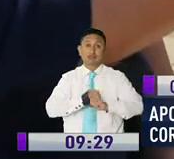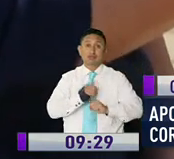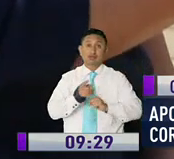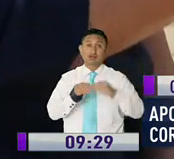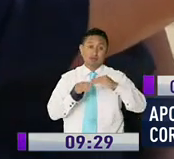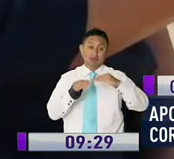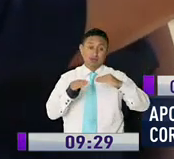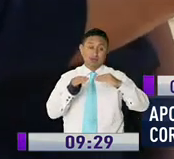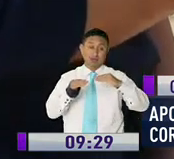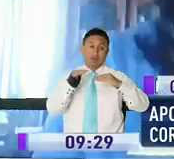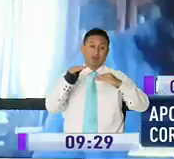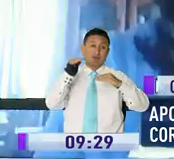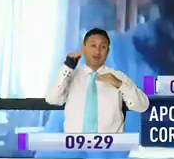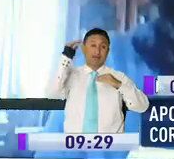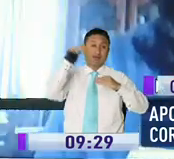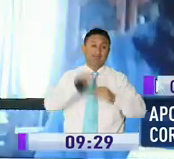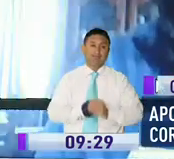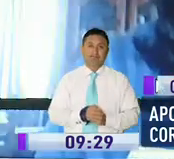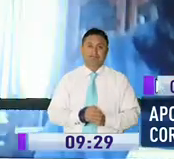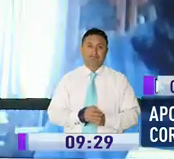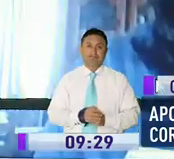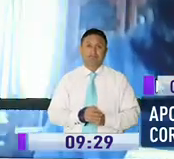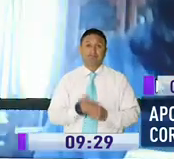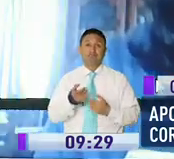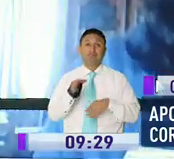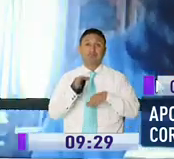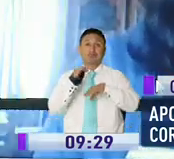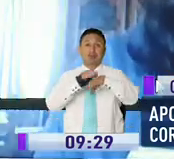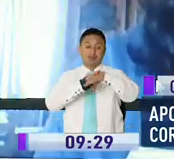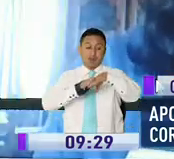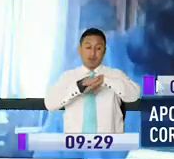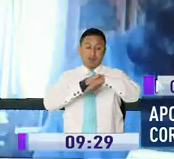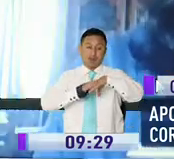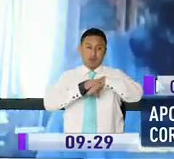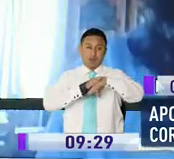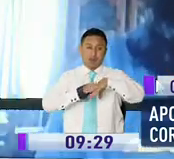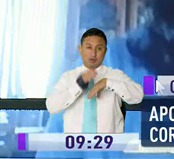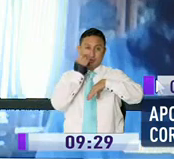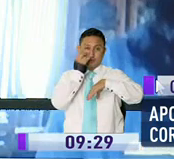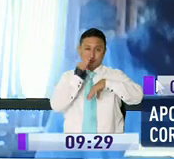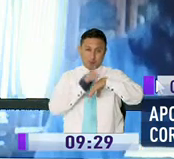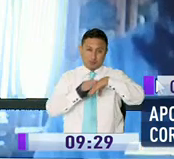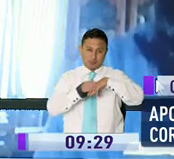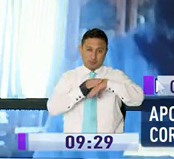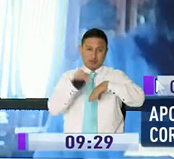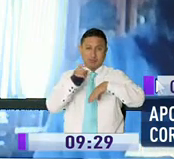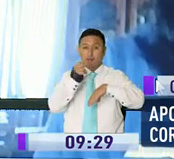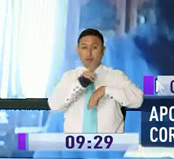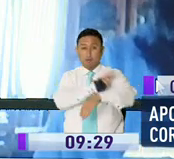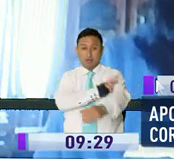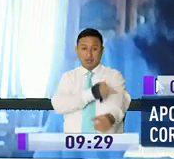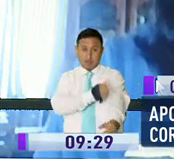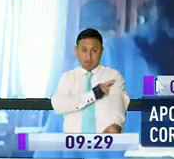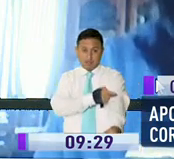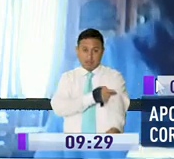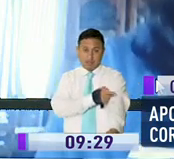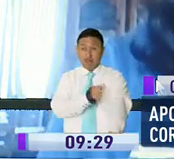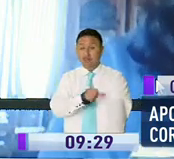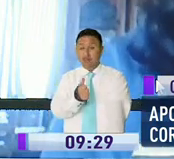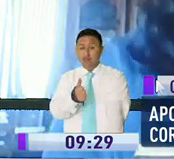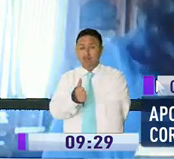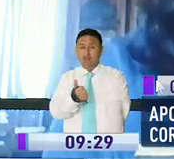entre moderada y severa. Son cremas especiales para pieles con dermatitis atópica, vitaminas, por otro lado